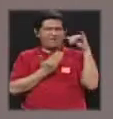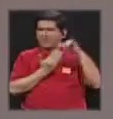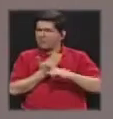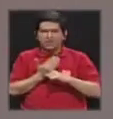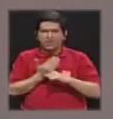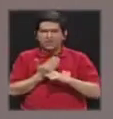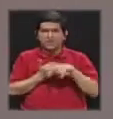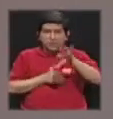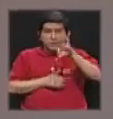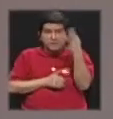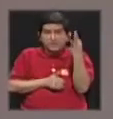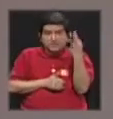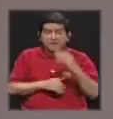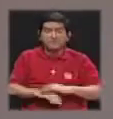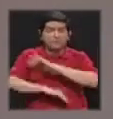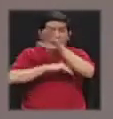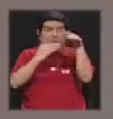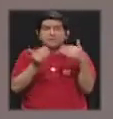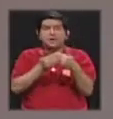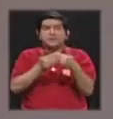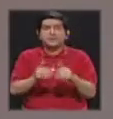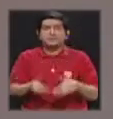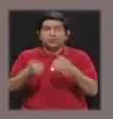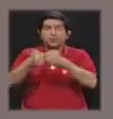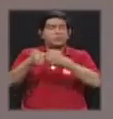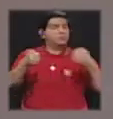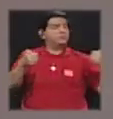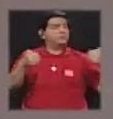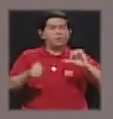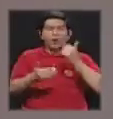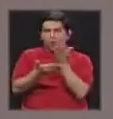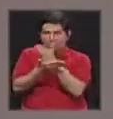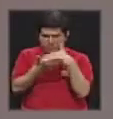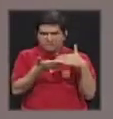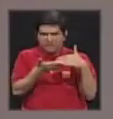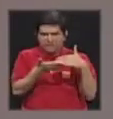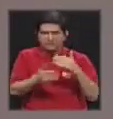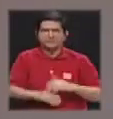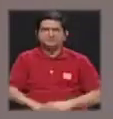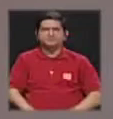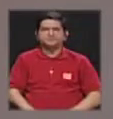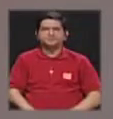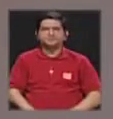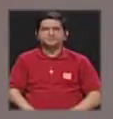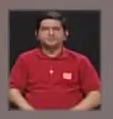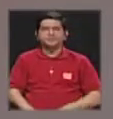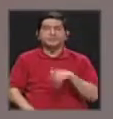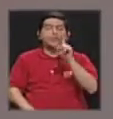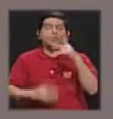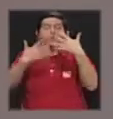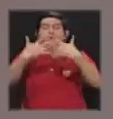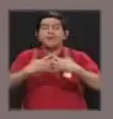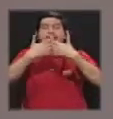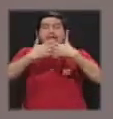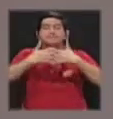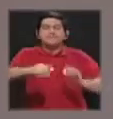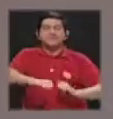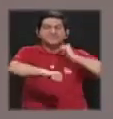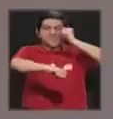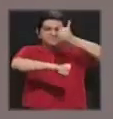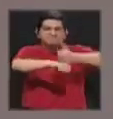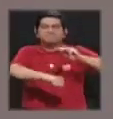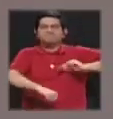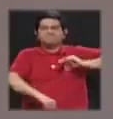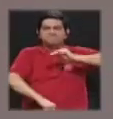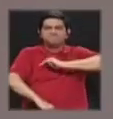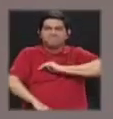con esto está quedando todo de lado. Hay otro elemento que es que al ser una empresa impuesta por el